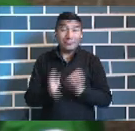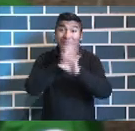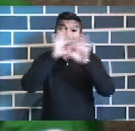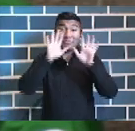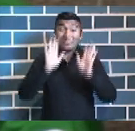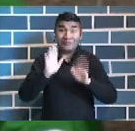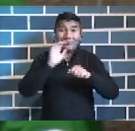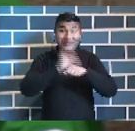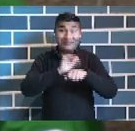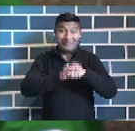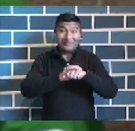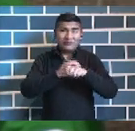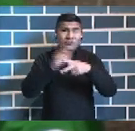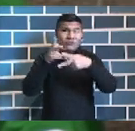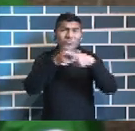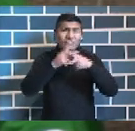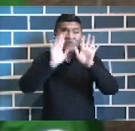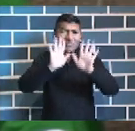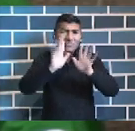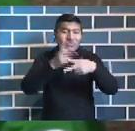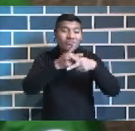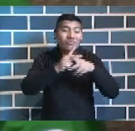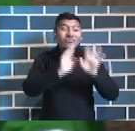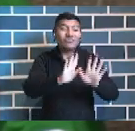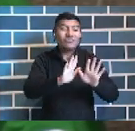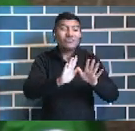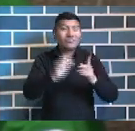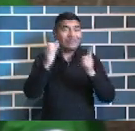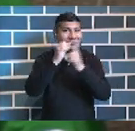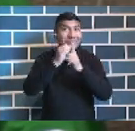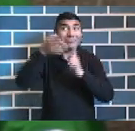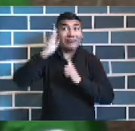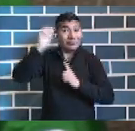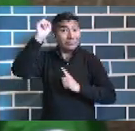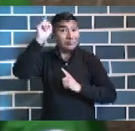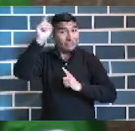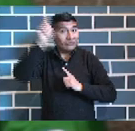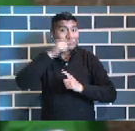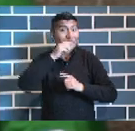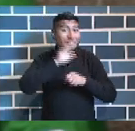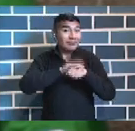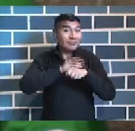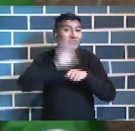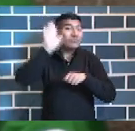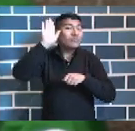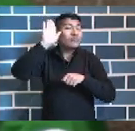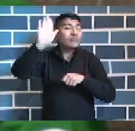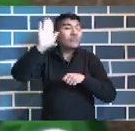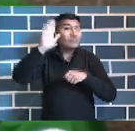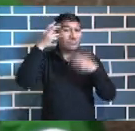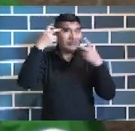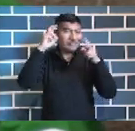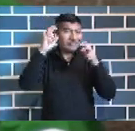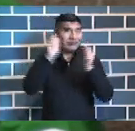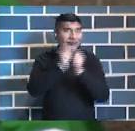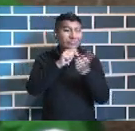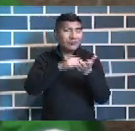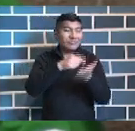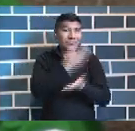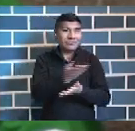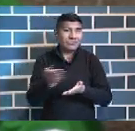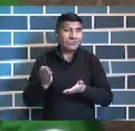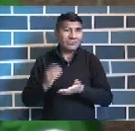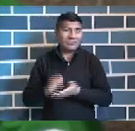Clarito nos advierten, tengan mucho cuidado, dice la palabra de Dios, en su relación con estas cosas.